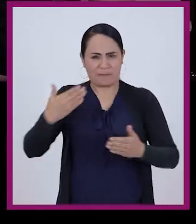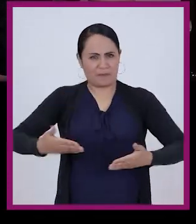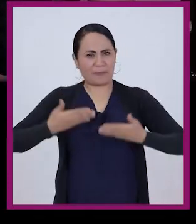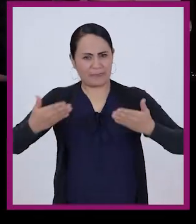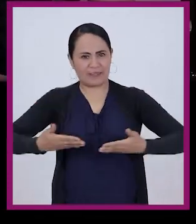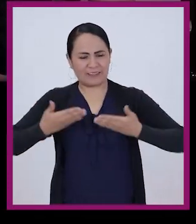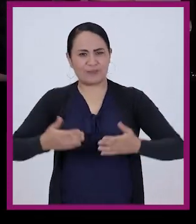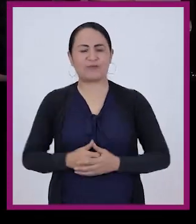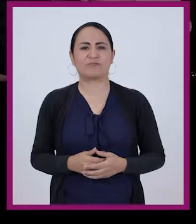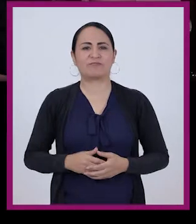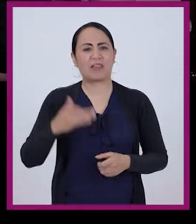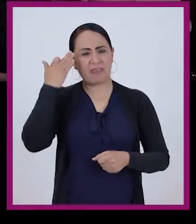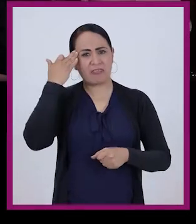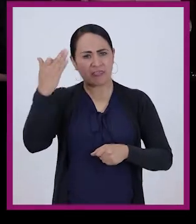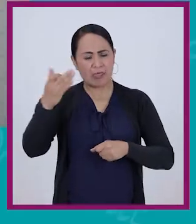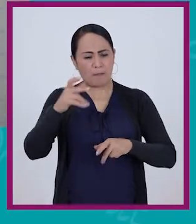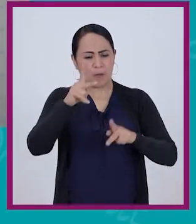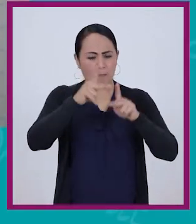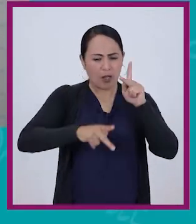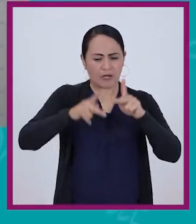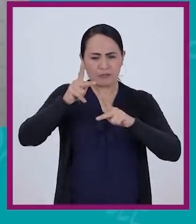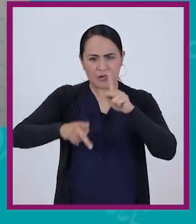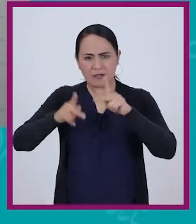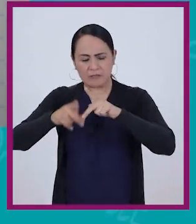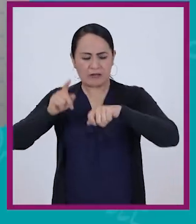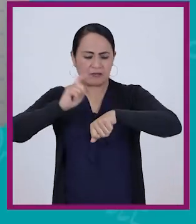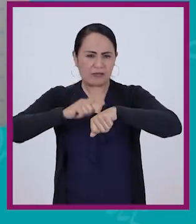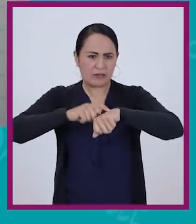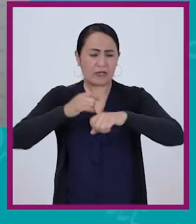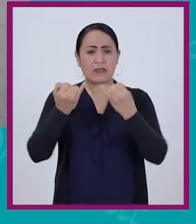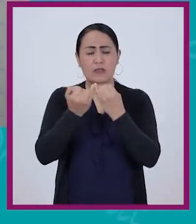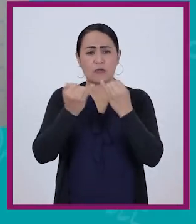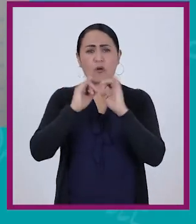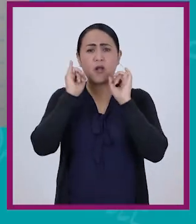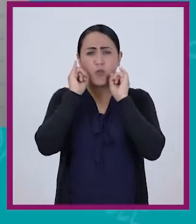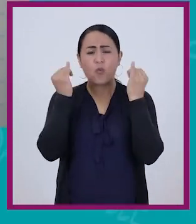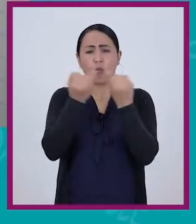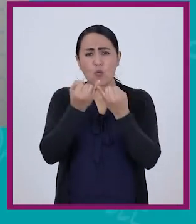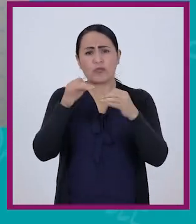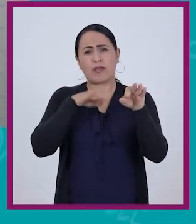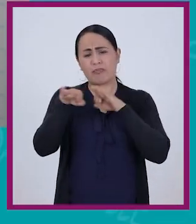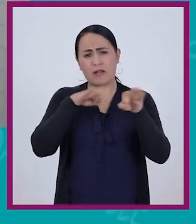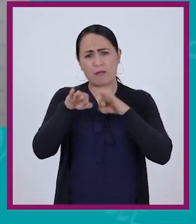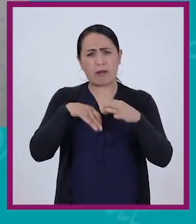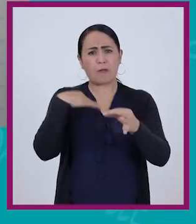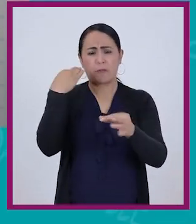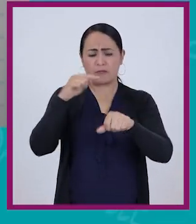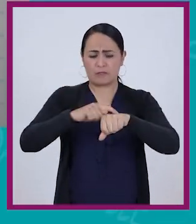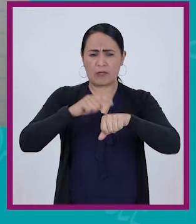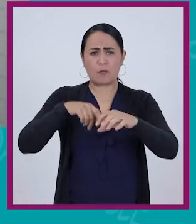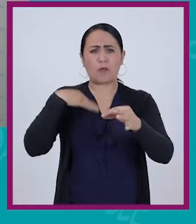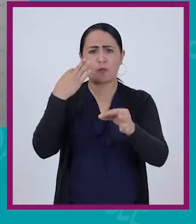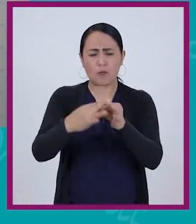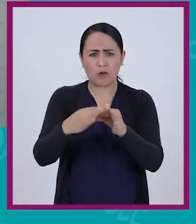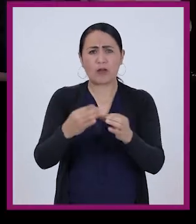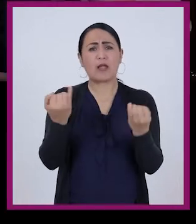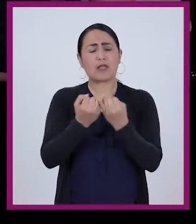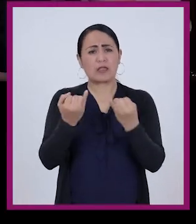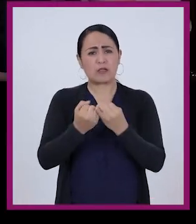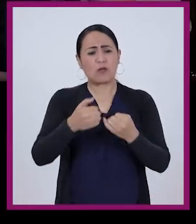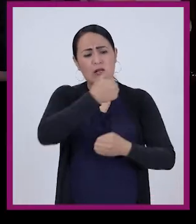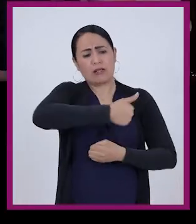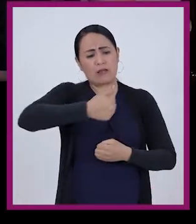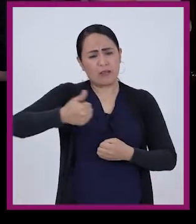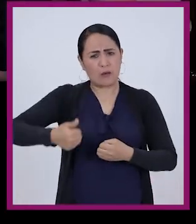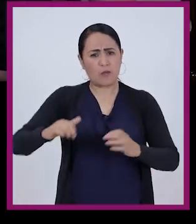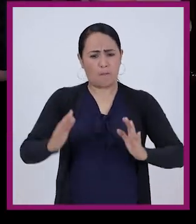de hacer sus funciones. Organizar el tiempo eficientemente, ser puntual a las juntas de trabajo,